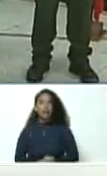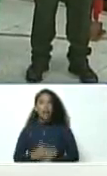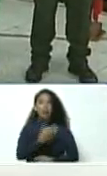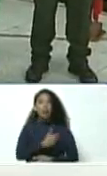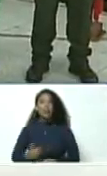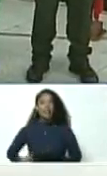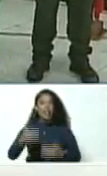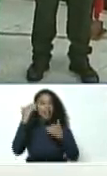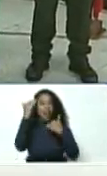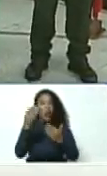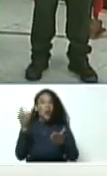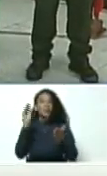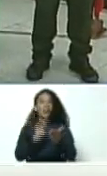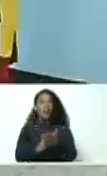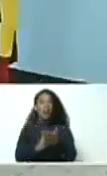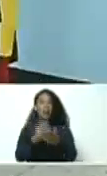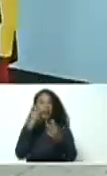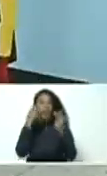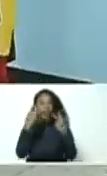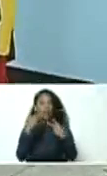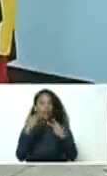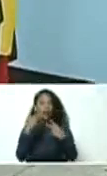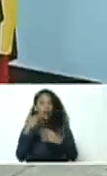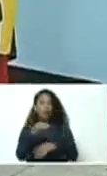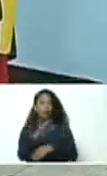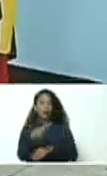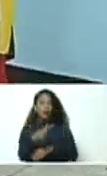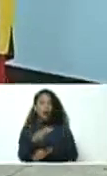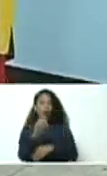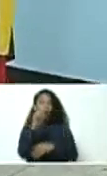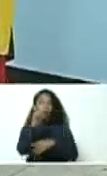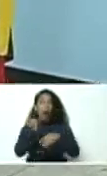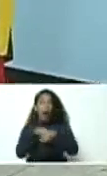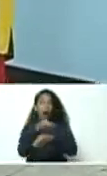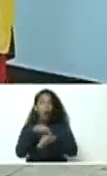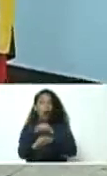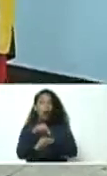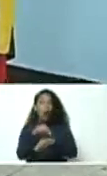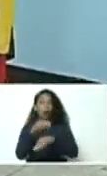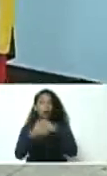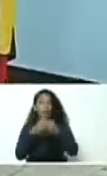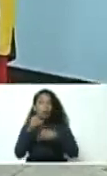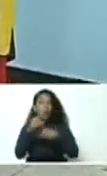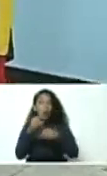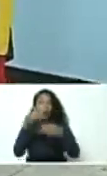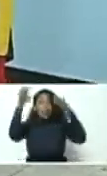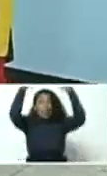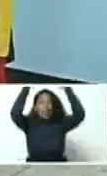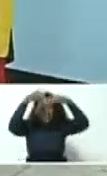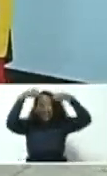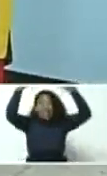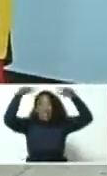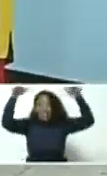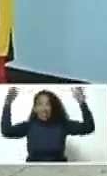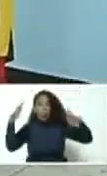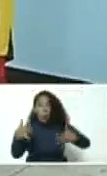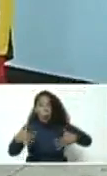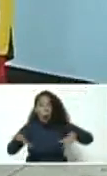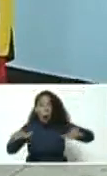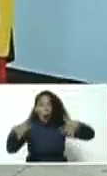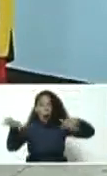Presidente, saludos de nuevo. Fíjense, hace unas horas hubo una torrencial crecida de